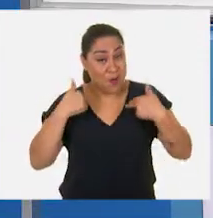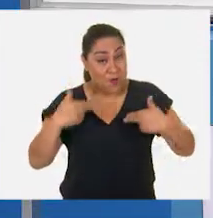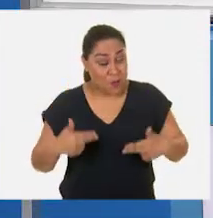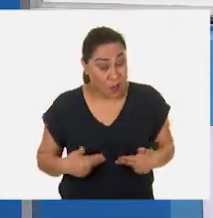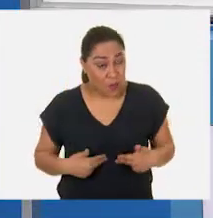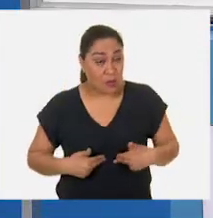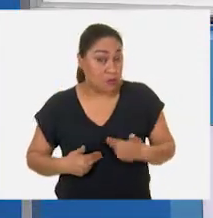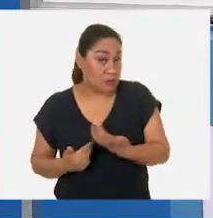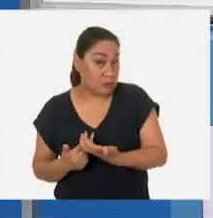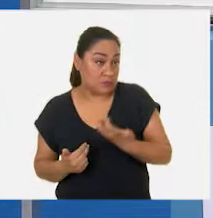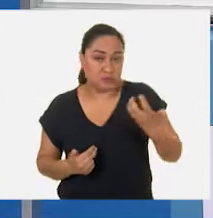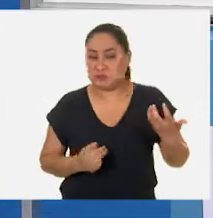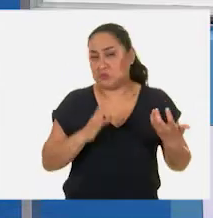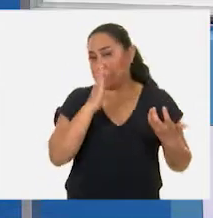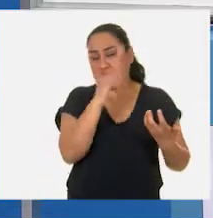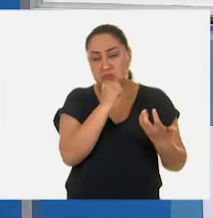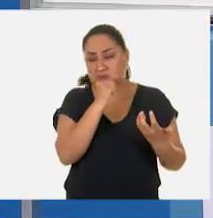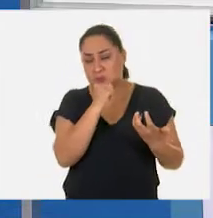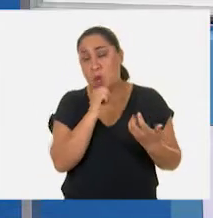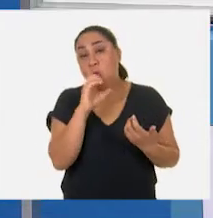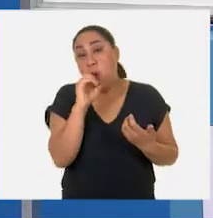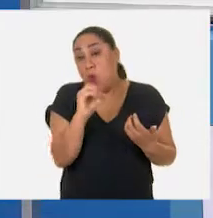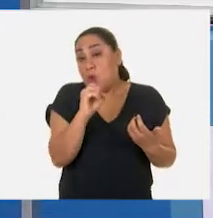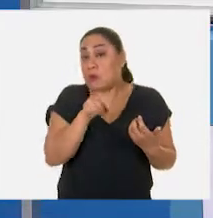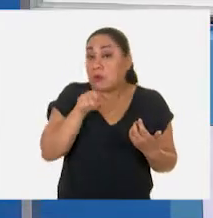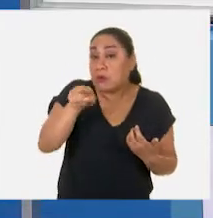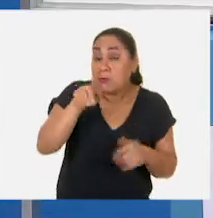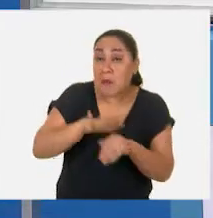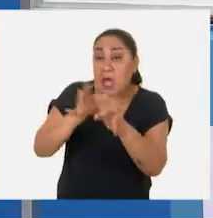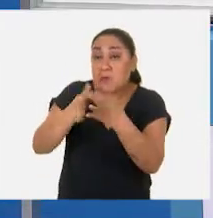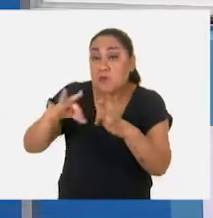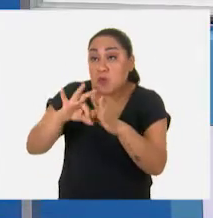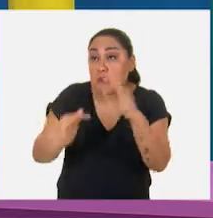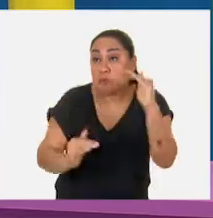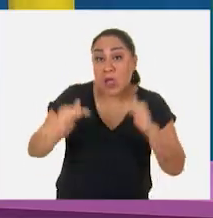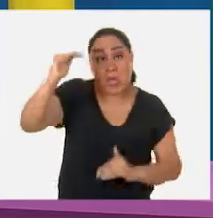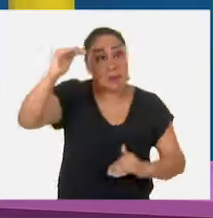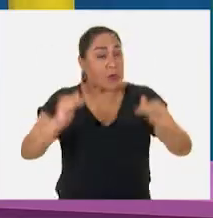pueden separar ni podemos decir que uno sea más importante que otro.